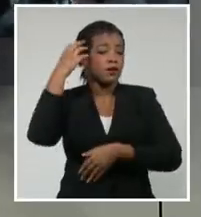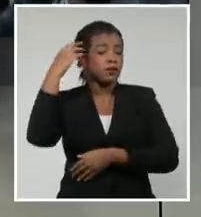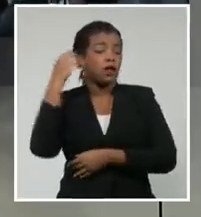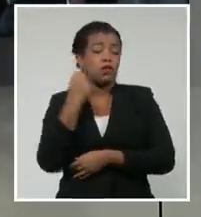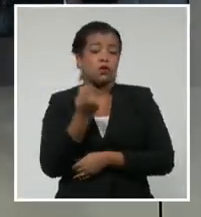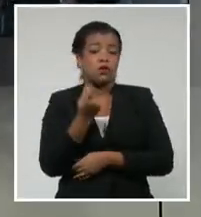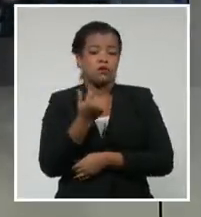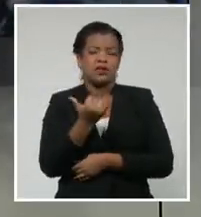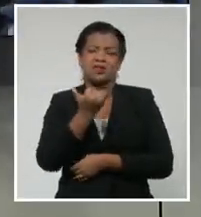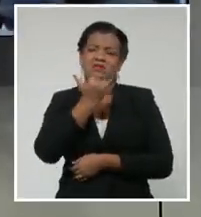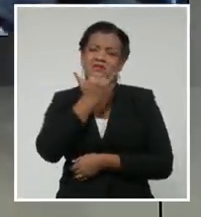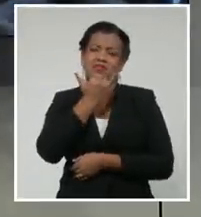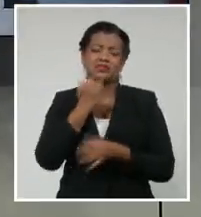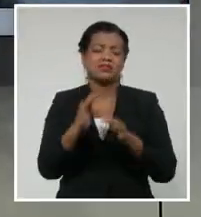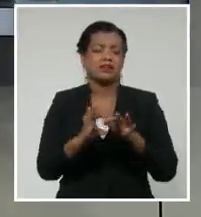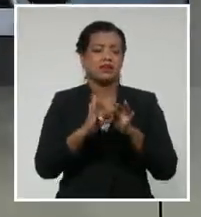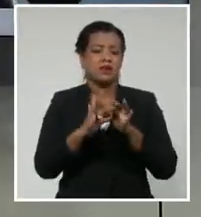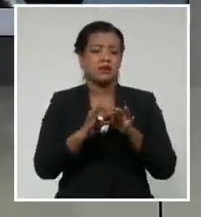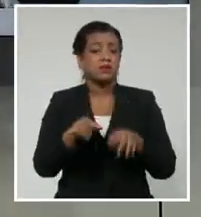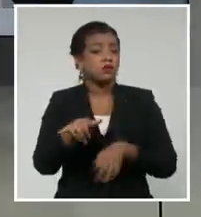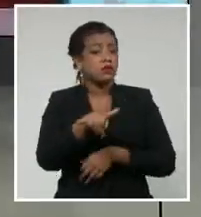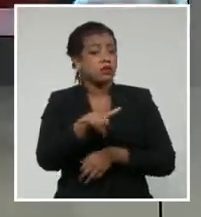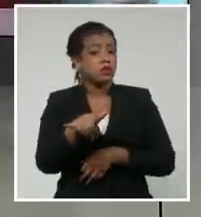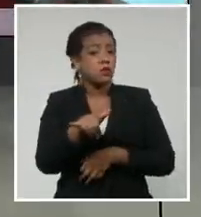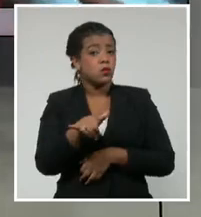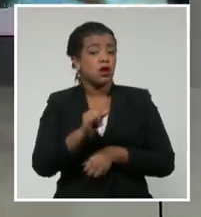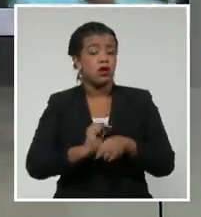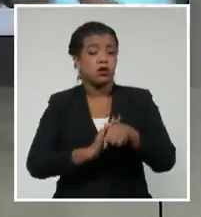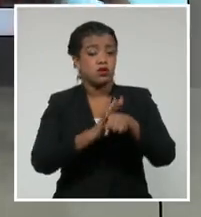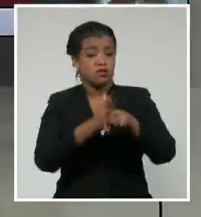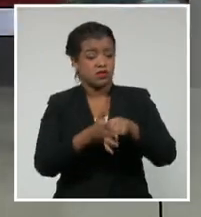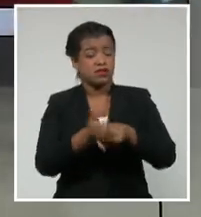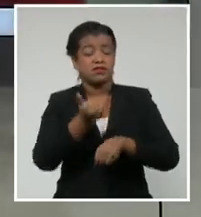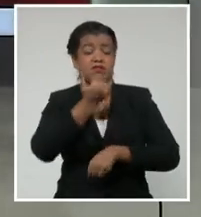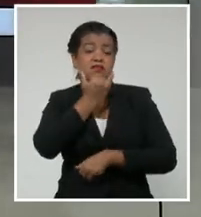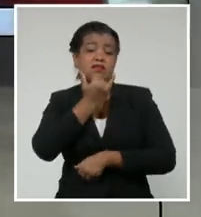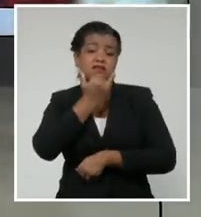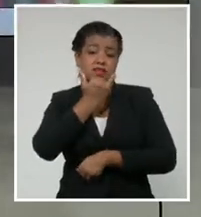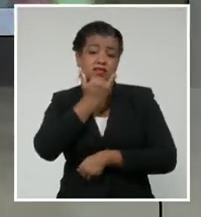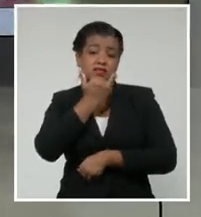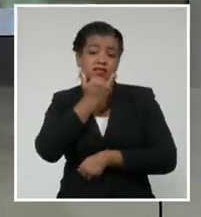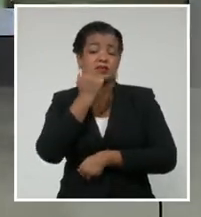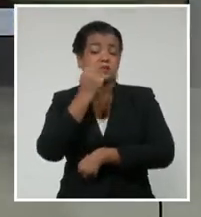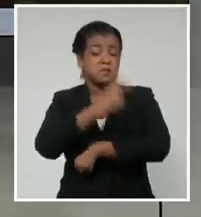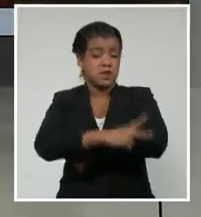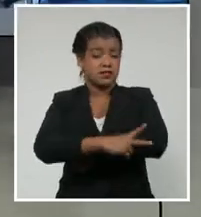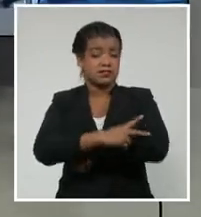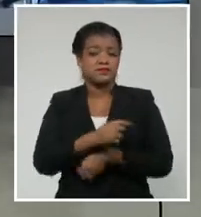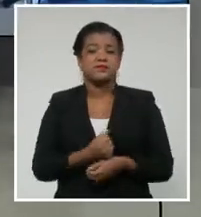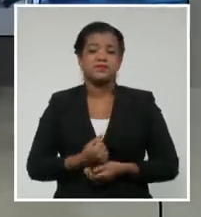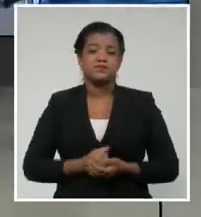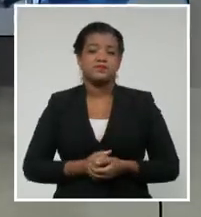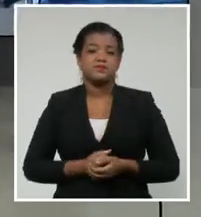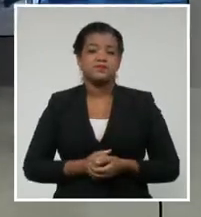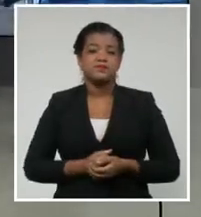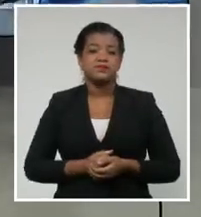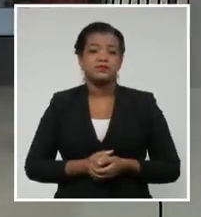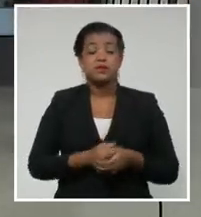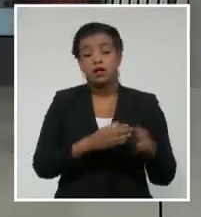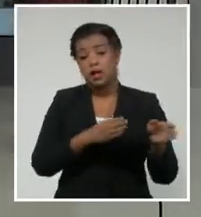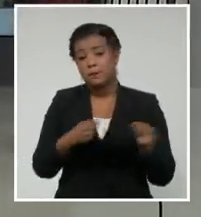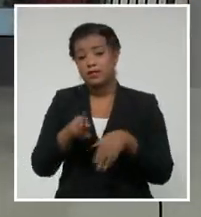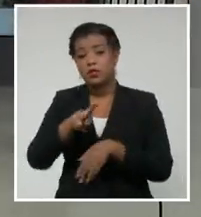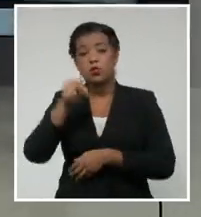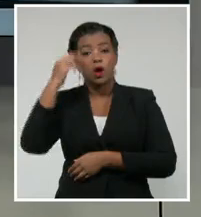afectaciones y a eso hay que sumarle la pandemia de la cob y 19 que también hizo sus estragos por otro lado el nuevo gobierno